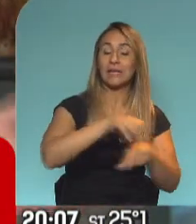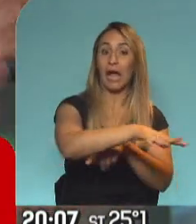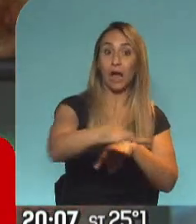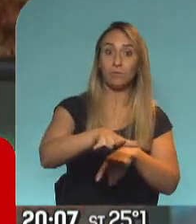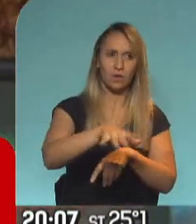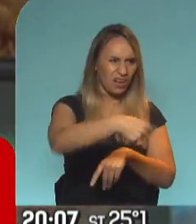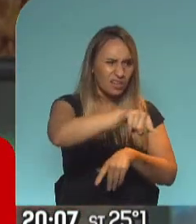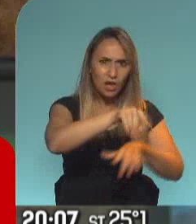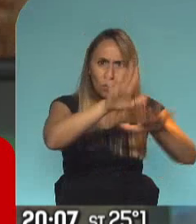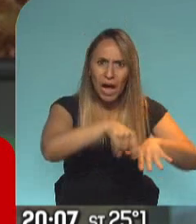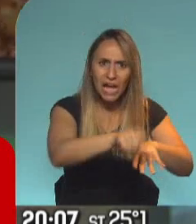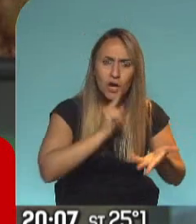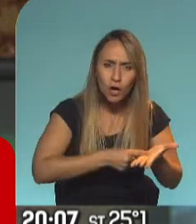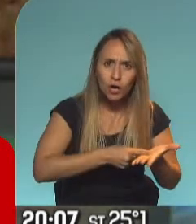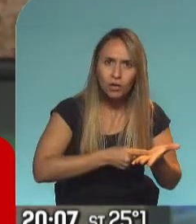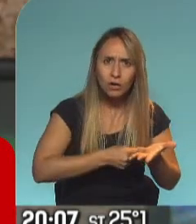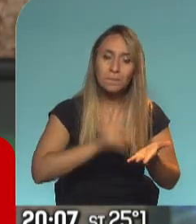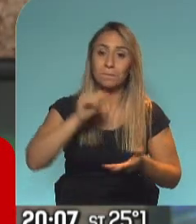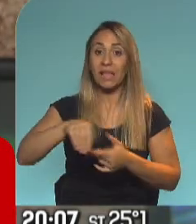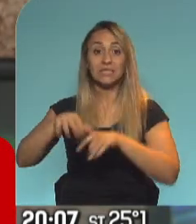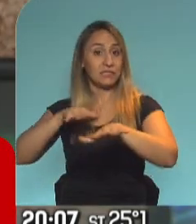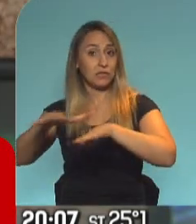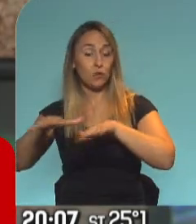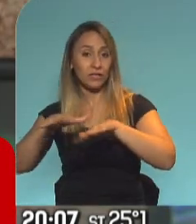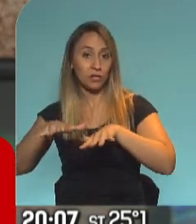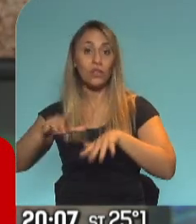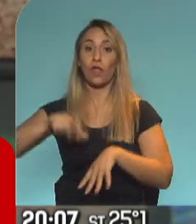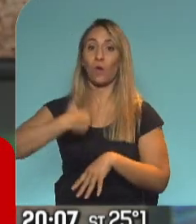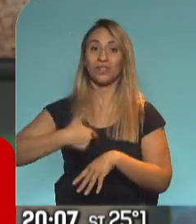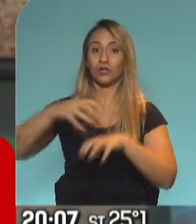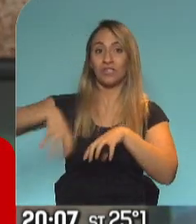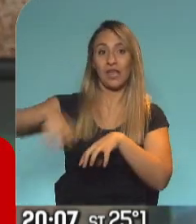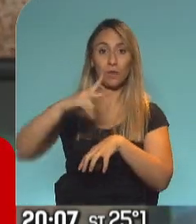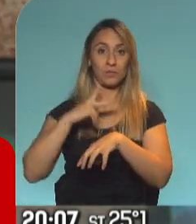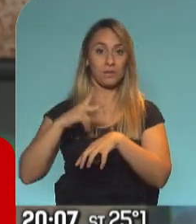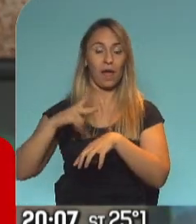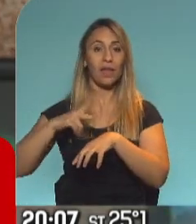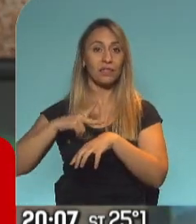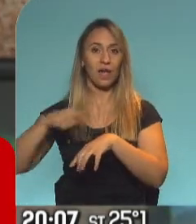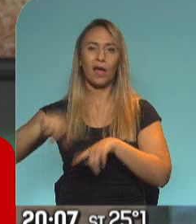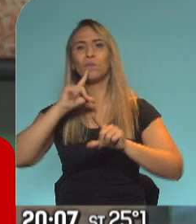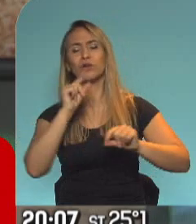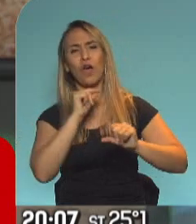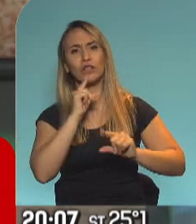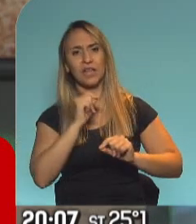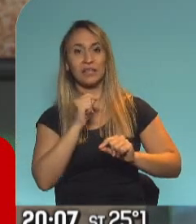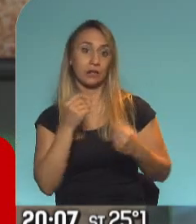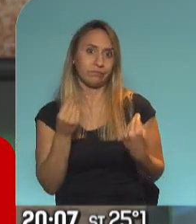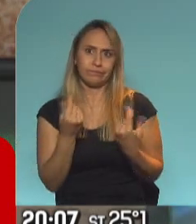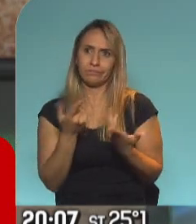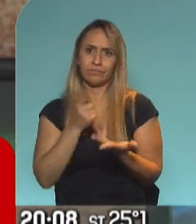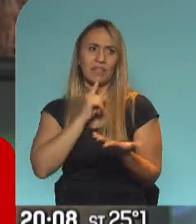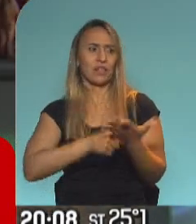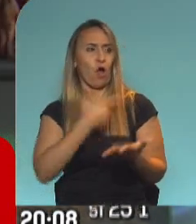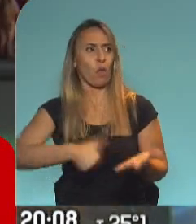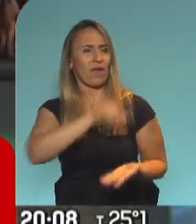a un paro y la situación de la medicina prepaga, las prepagas que se quejan de esta resolución